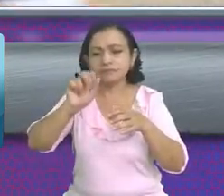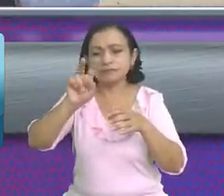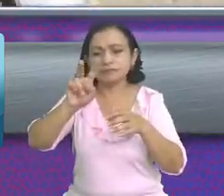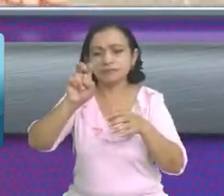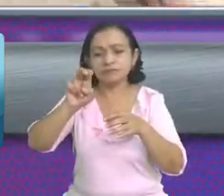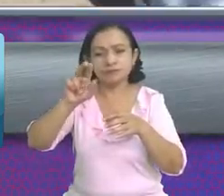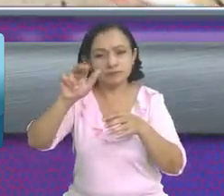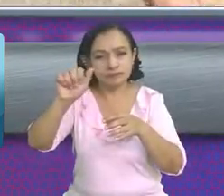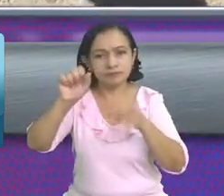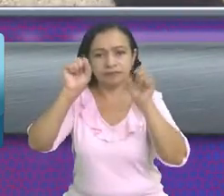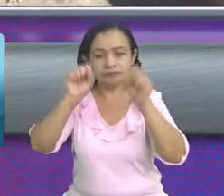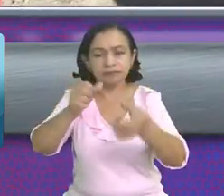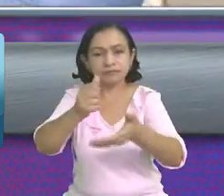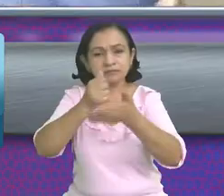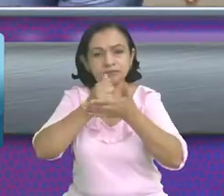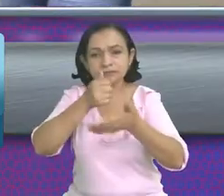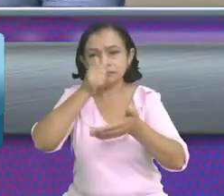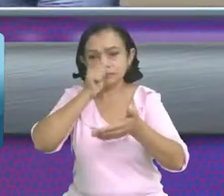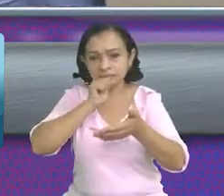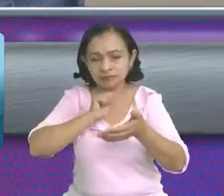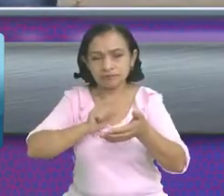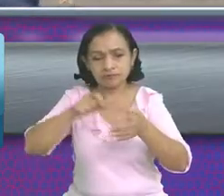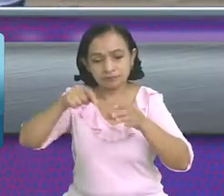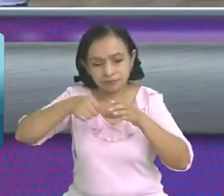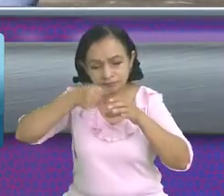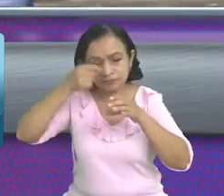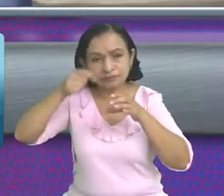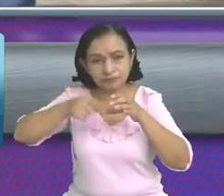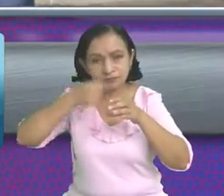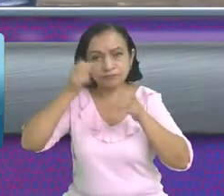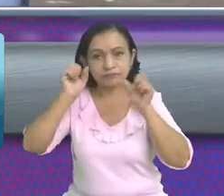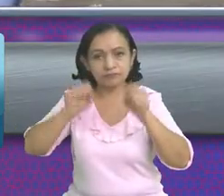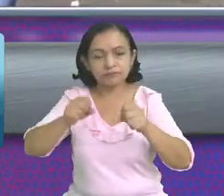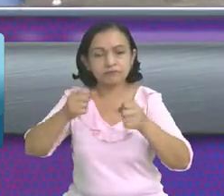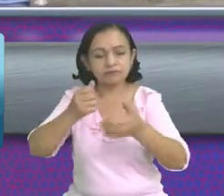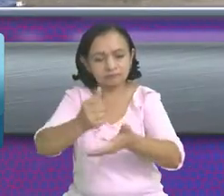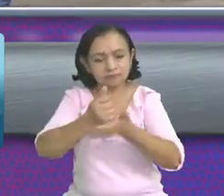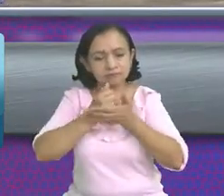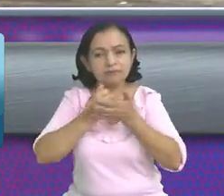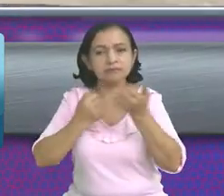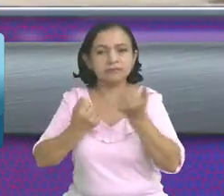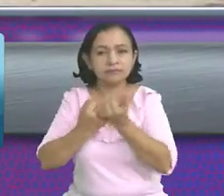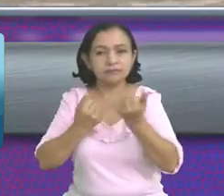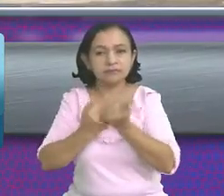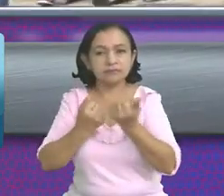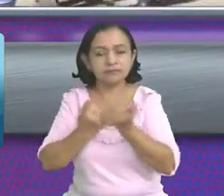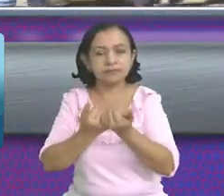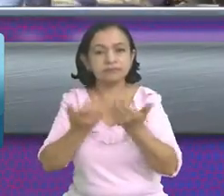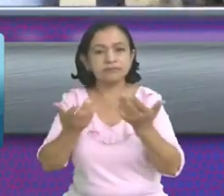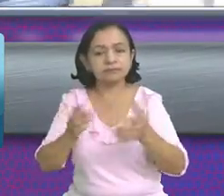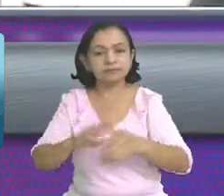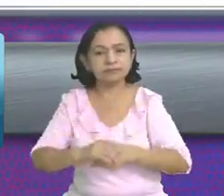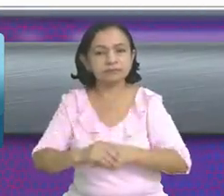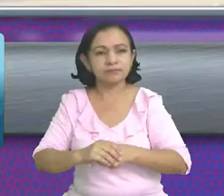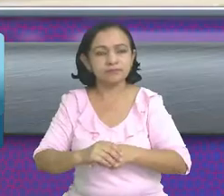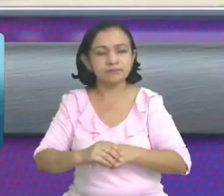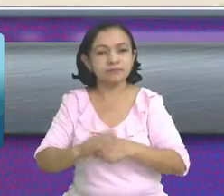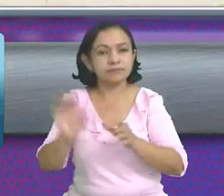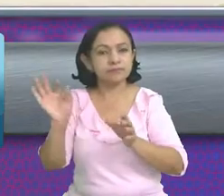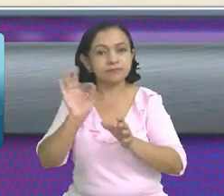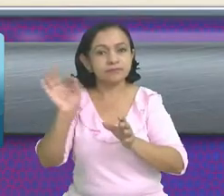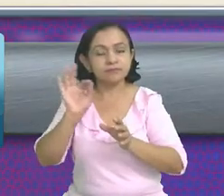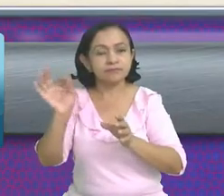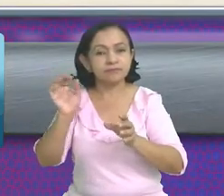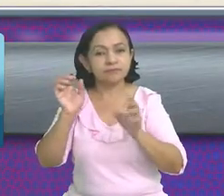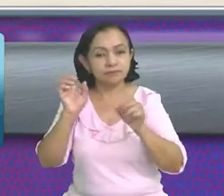le sirve incluso, pues, después de la agüita, comerse la hojuela, y eso también sustenta y mantiene un poco en el estómago. ¿Qué estrategia podría